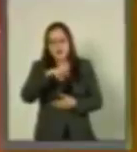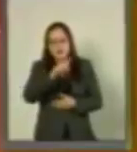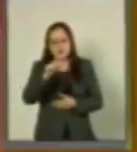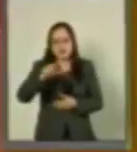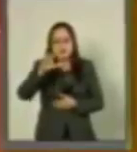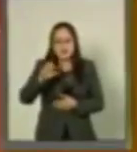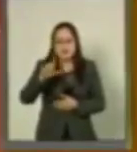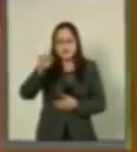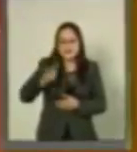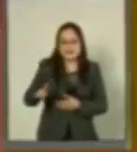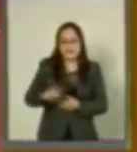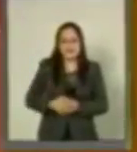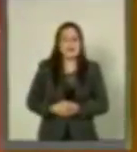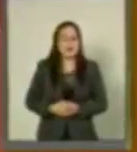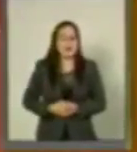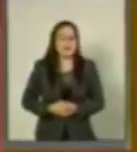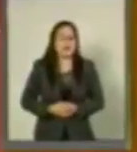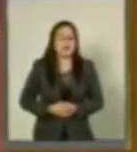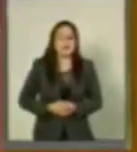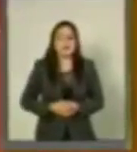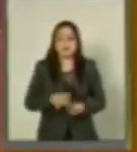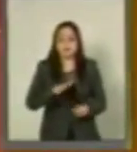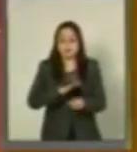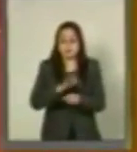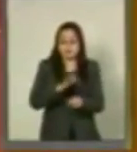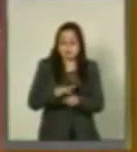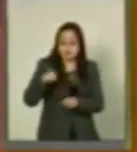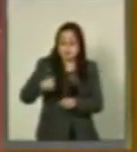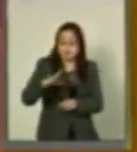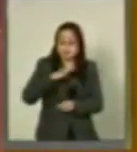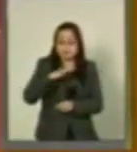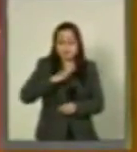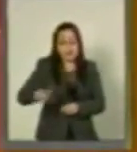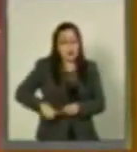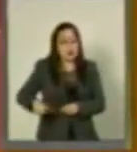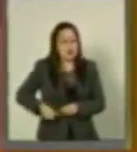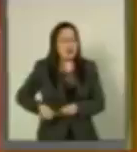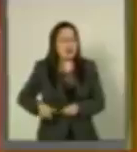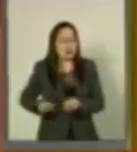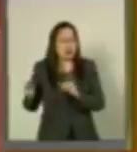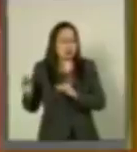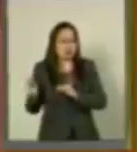Los vacíos se ocupan. El abandono de los gobiernos